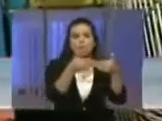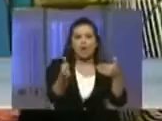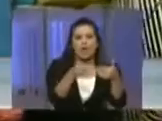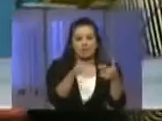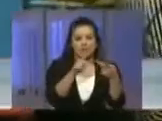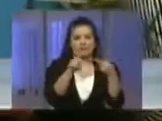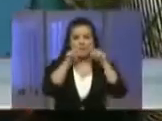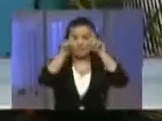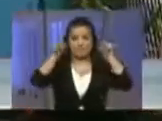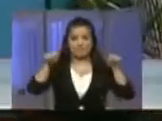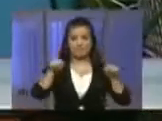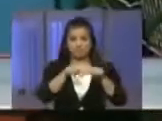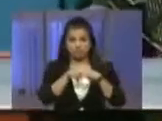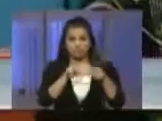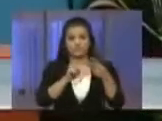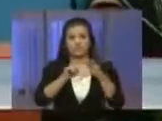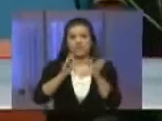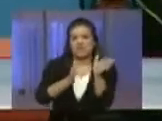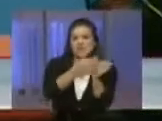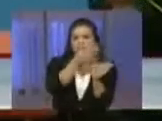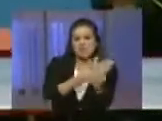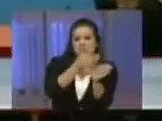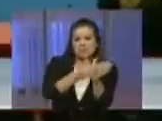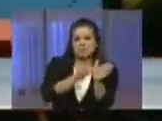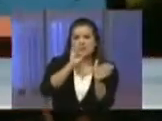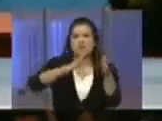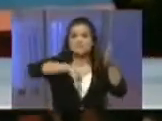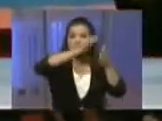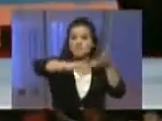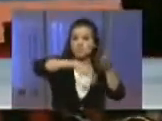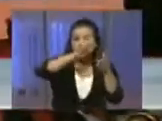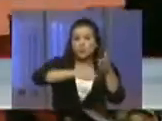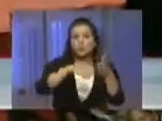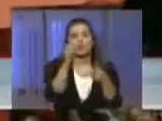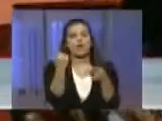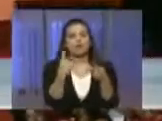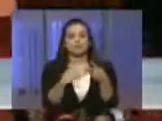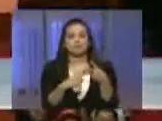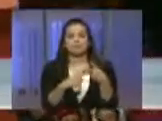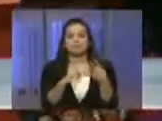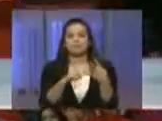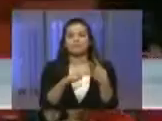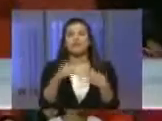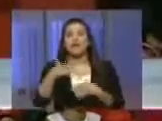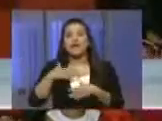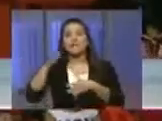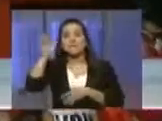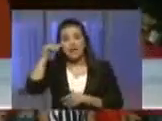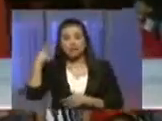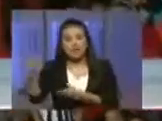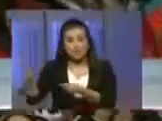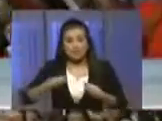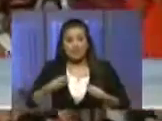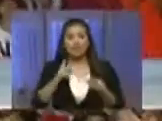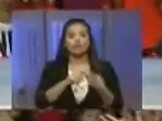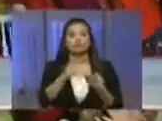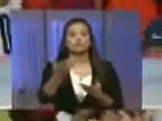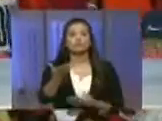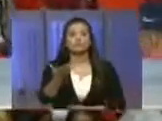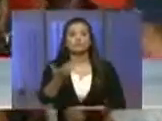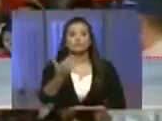ventana crce con pintura con juego de baño con aá